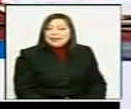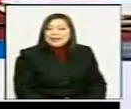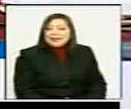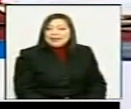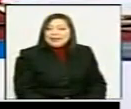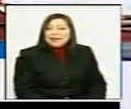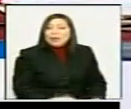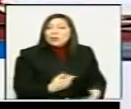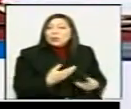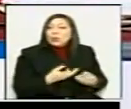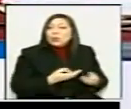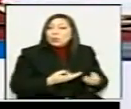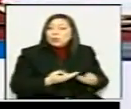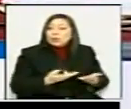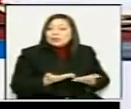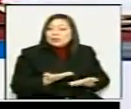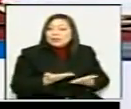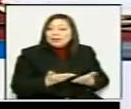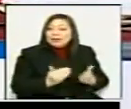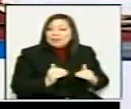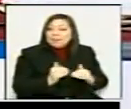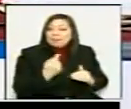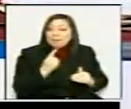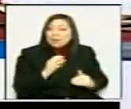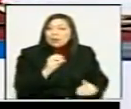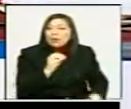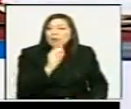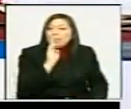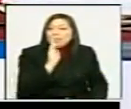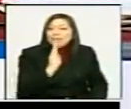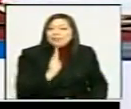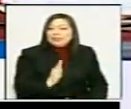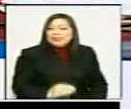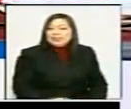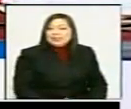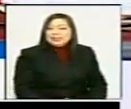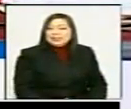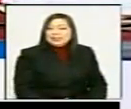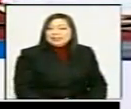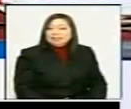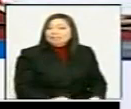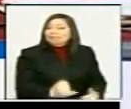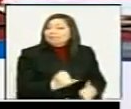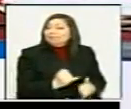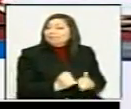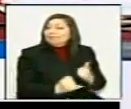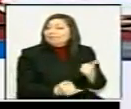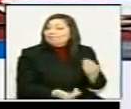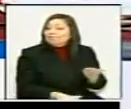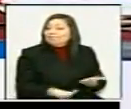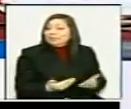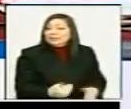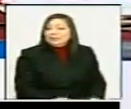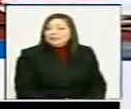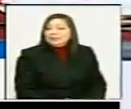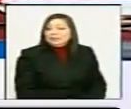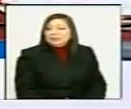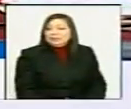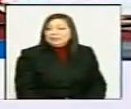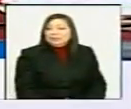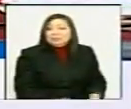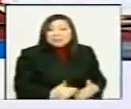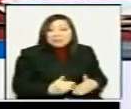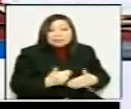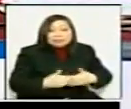el recurso planteado por Odebrecht. Conclusión, después de un